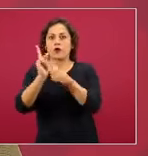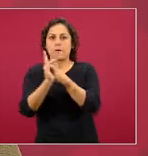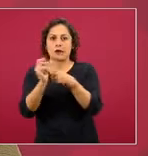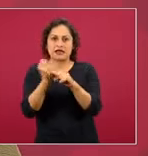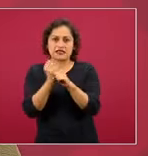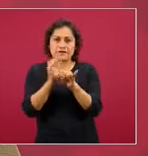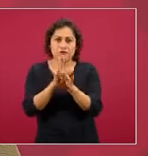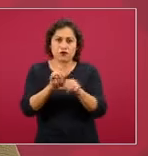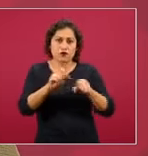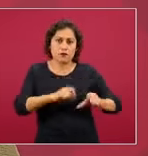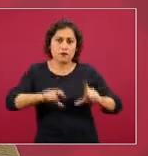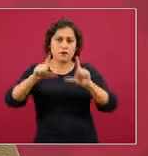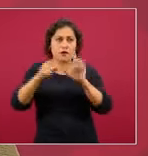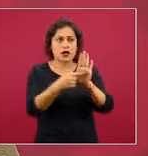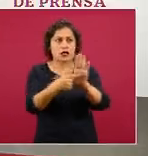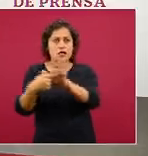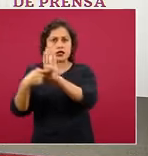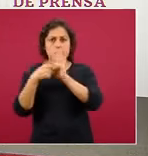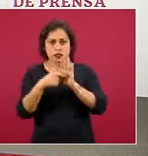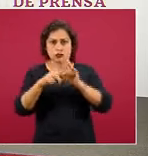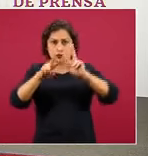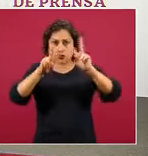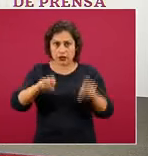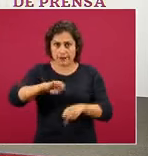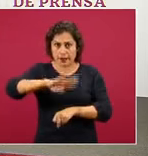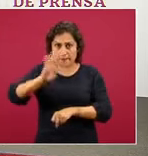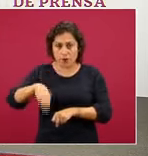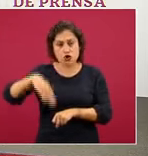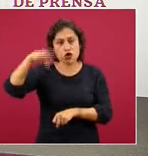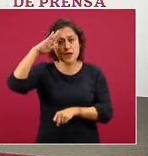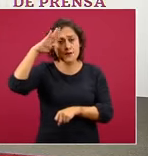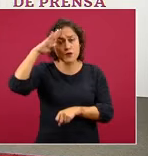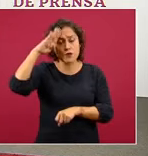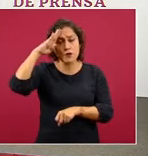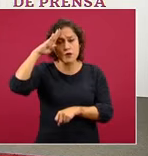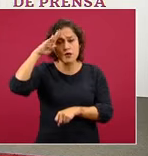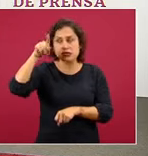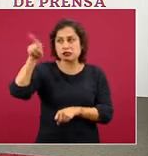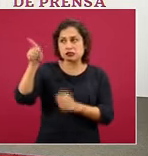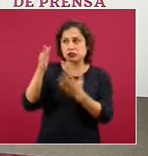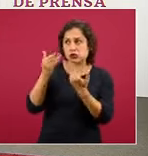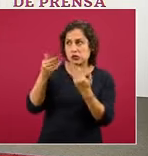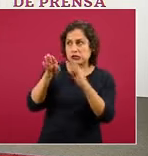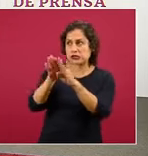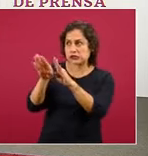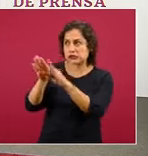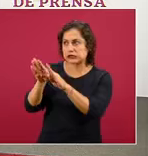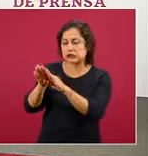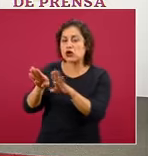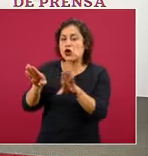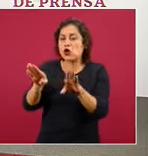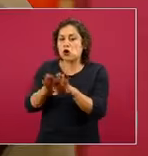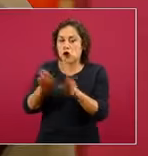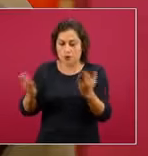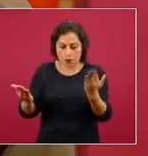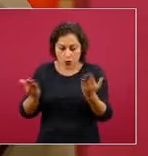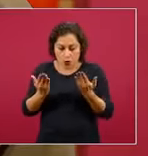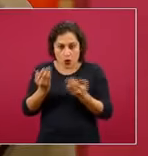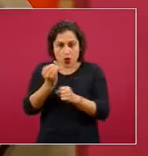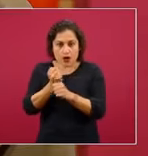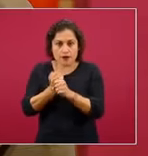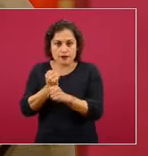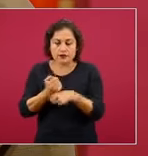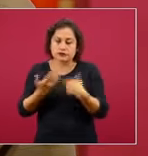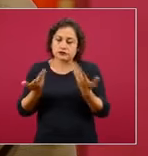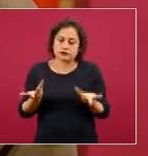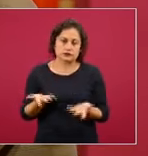datos abiertos de exceso de mortalidad como para que hacer la misma metodología. Y el problema es que las metodologías no son las mismas, ¿no?